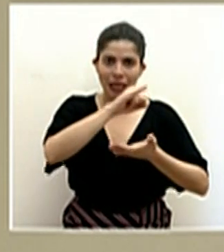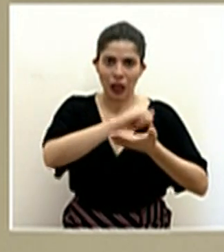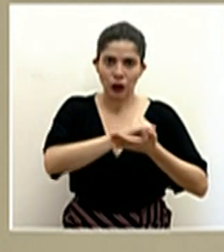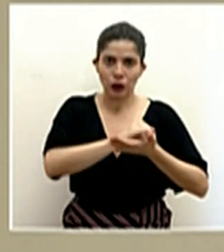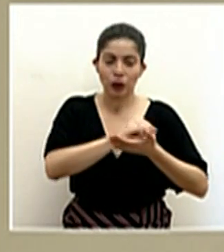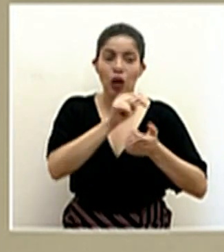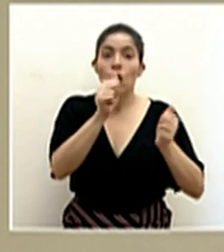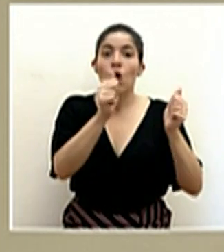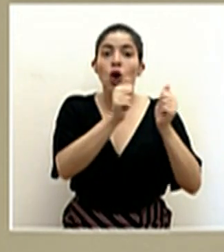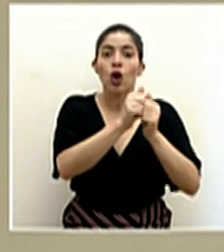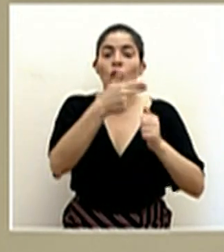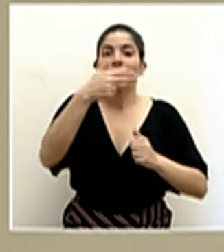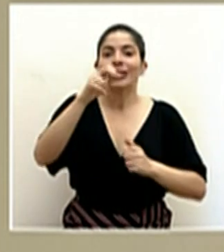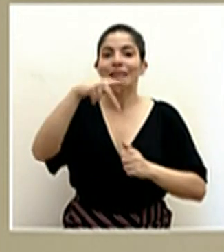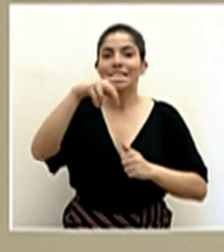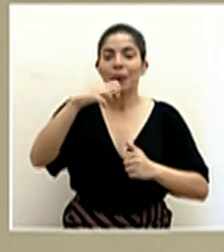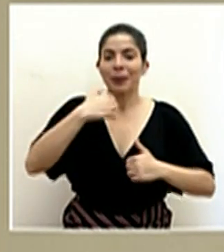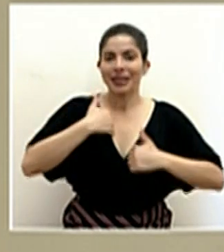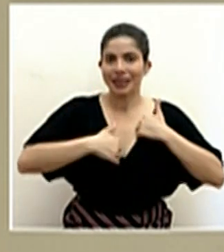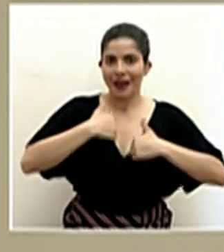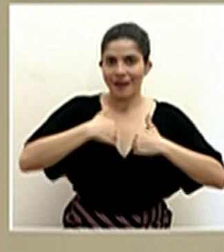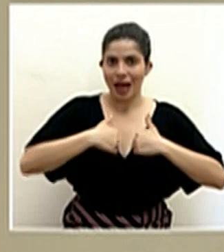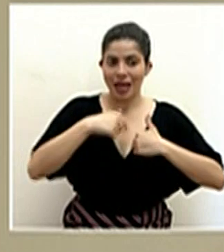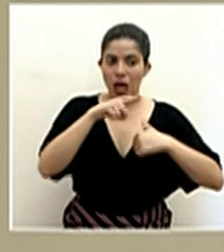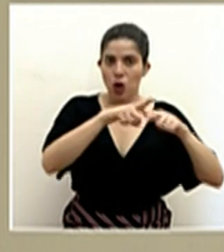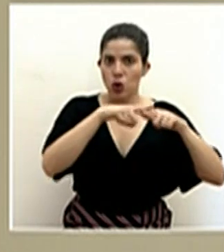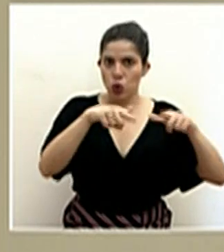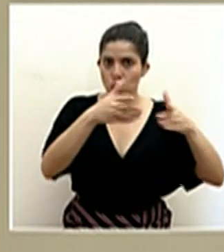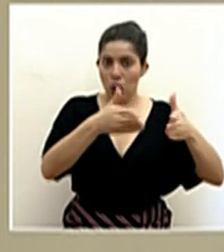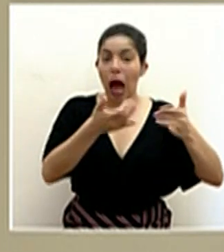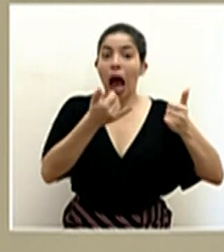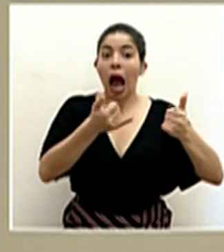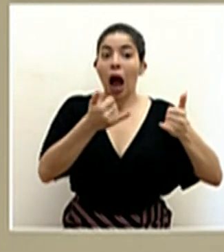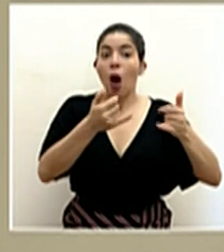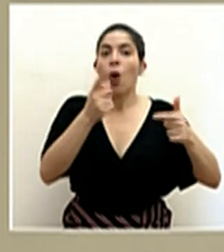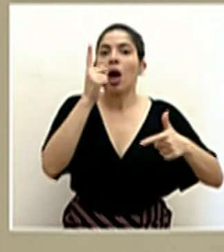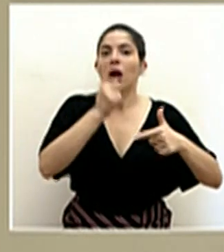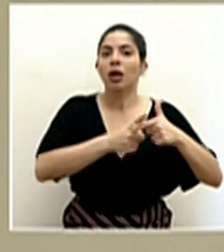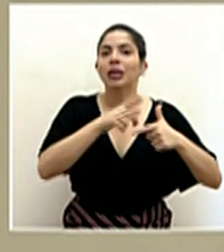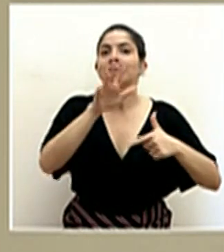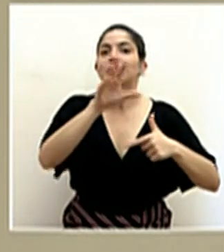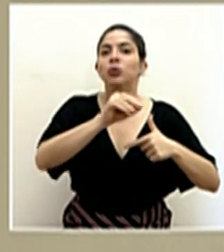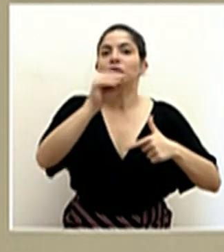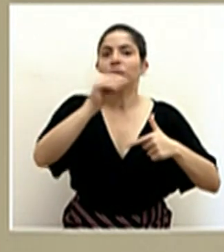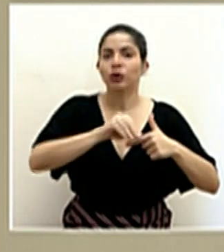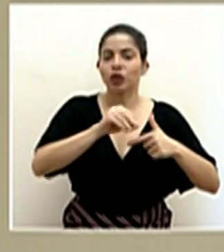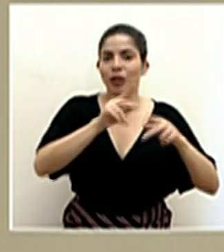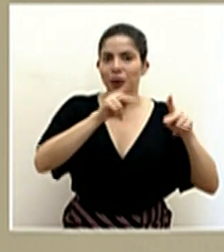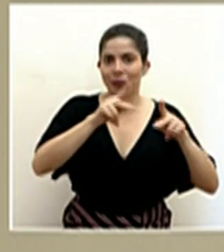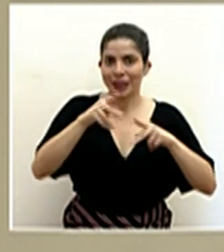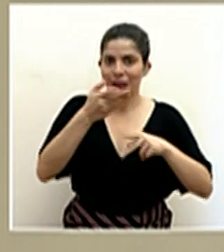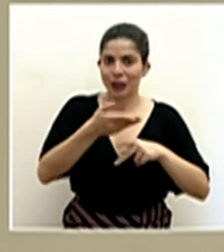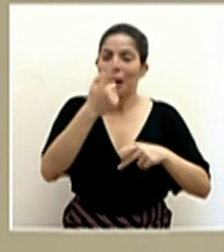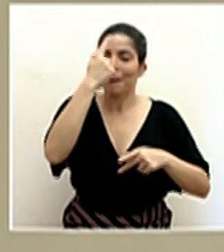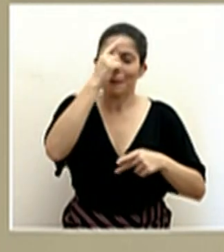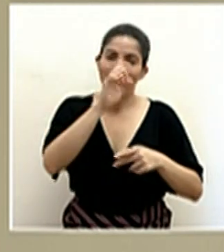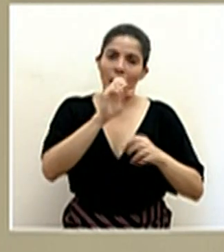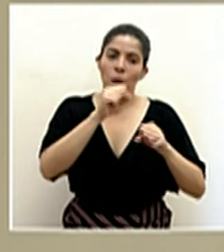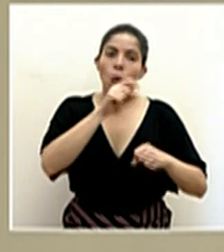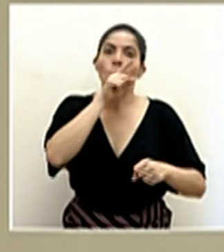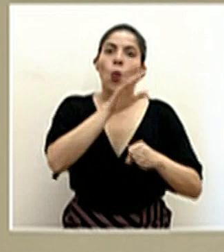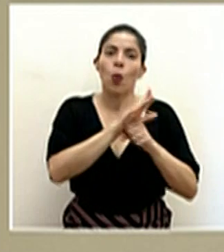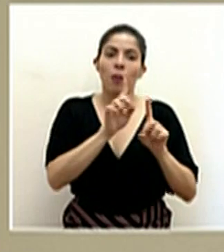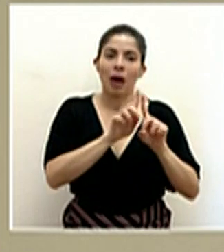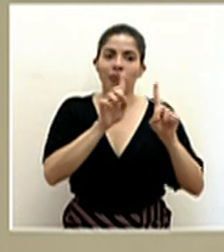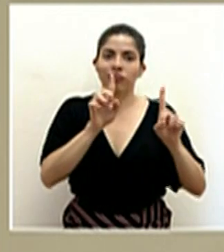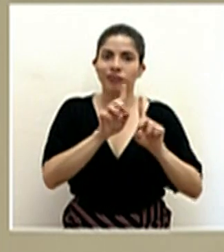en alianza con Chepe Cebaña. Ese sitio se redujo al 50% de la capacidad, justamente para poder cumplir con